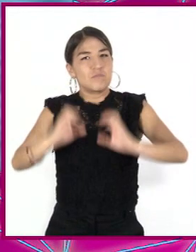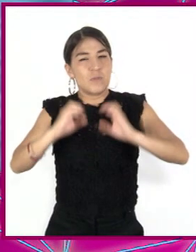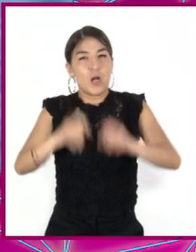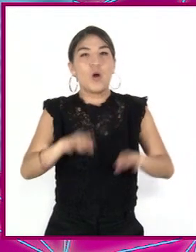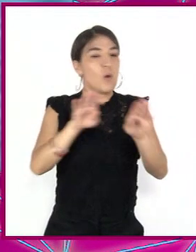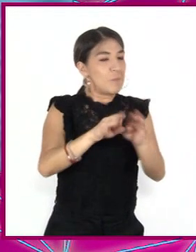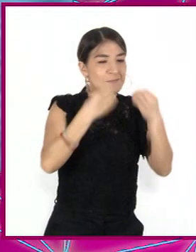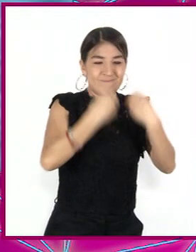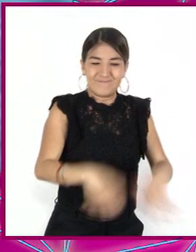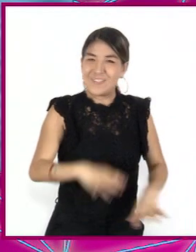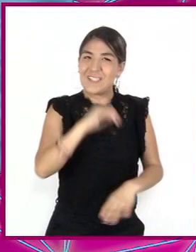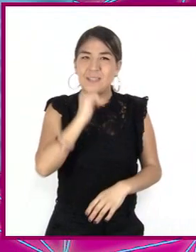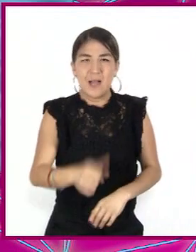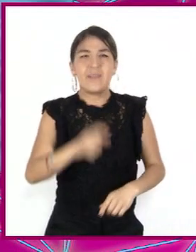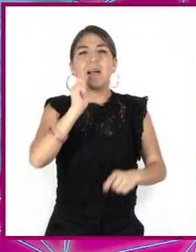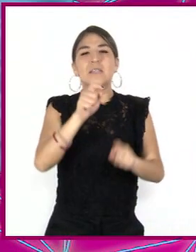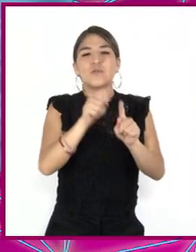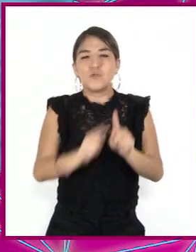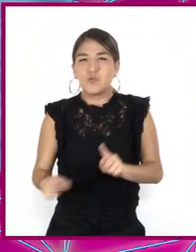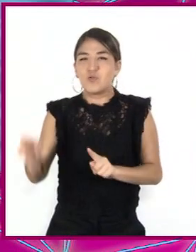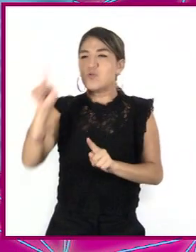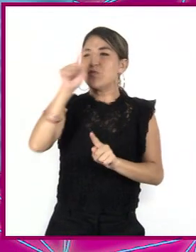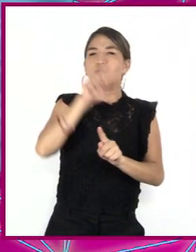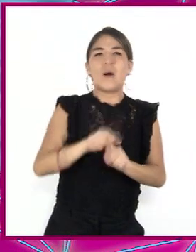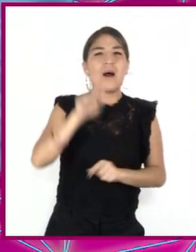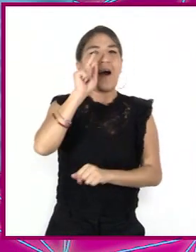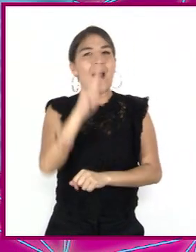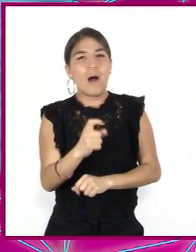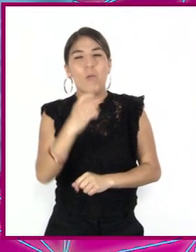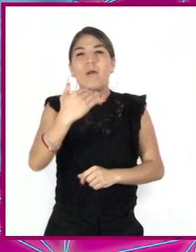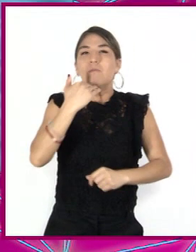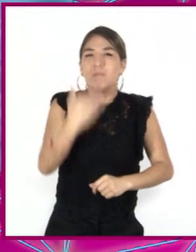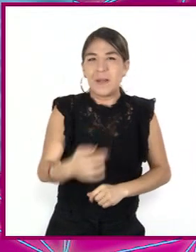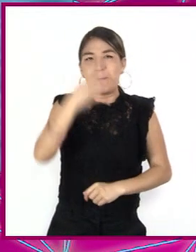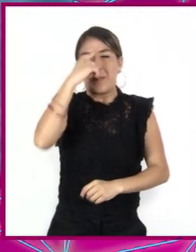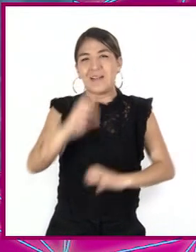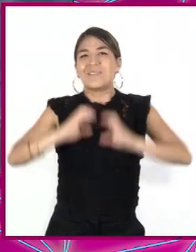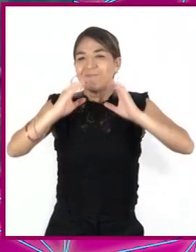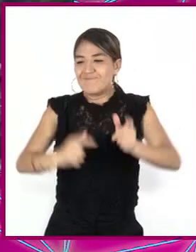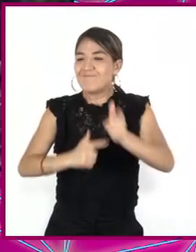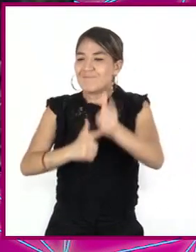ciclo natural, de tal manera que afectemos lo menos posible al medio ambiente.